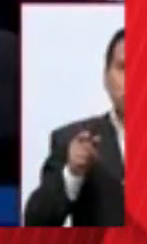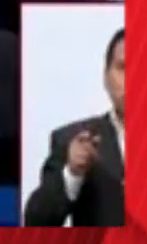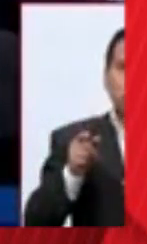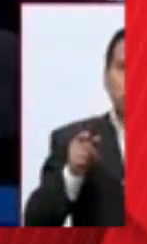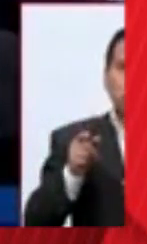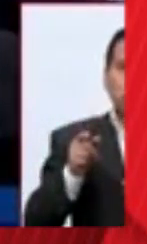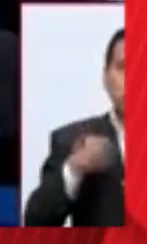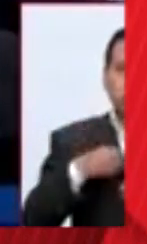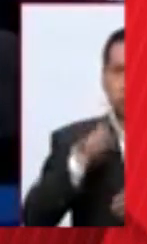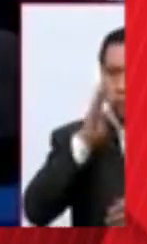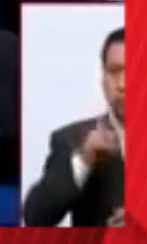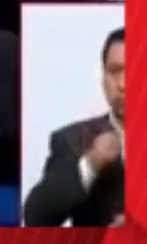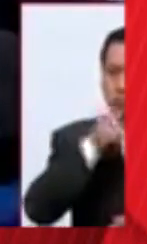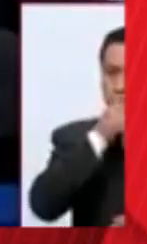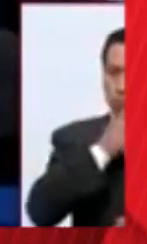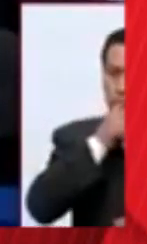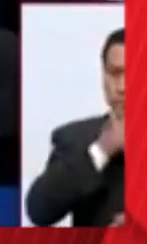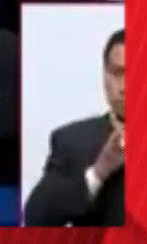disciplinada.